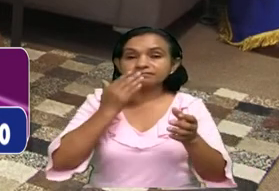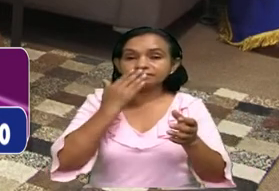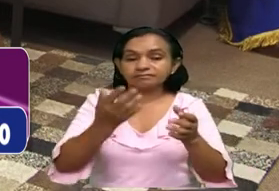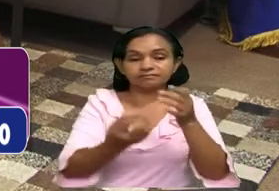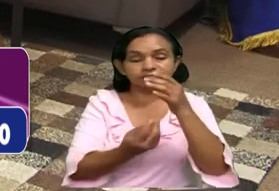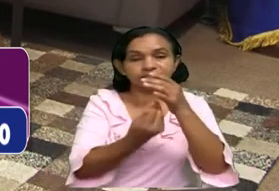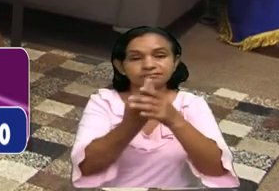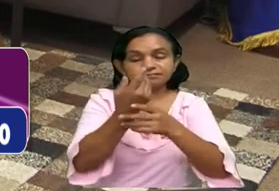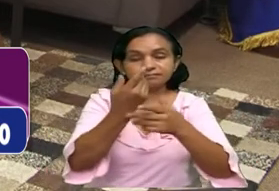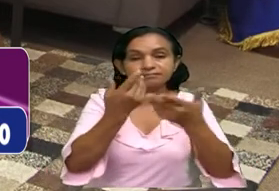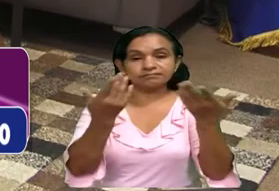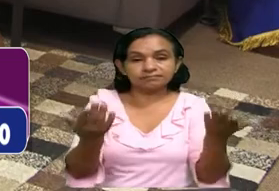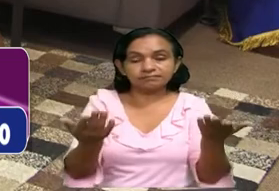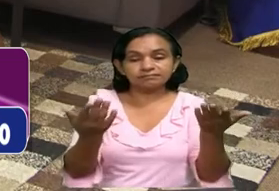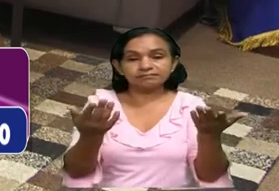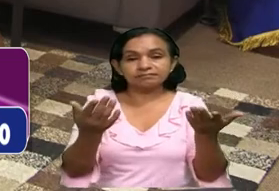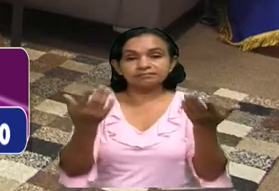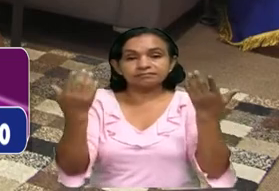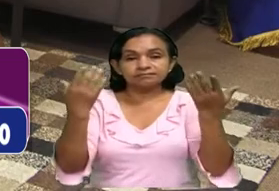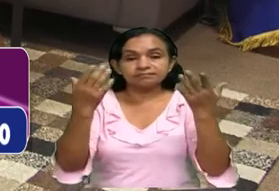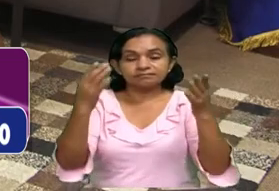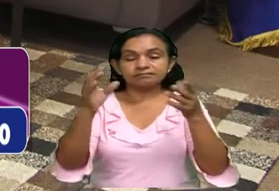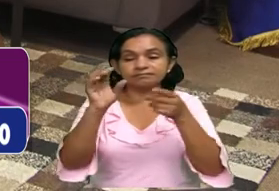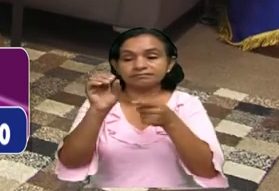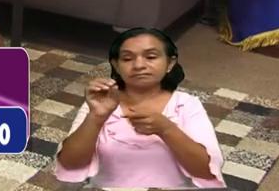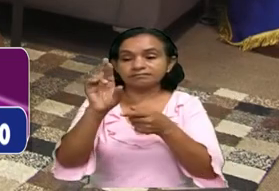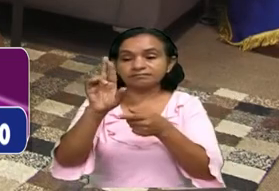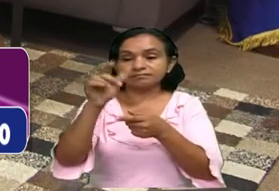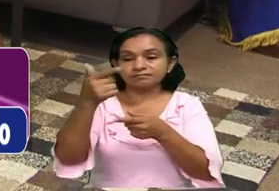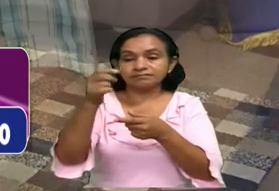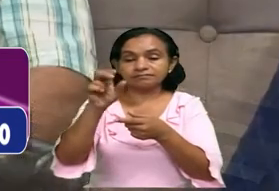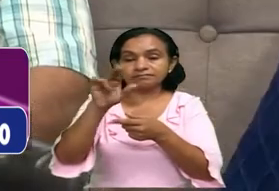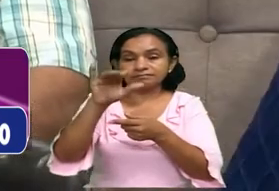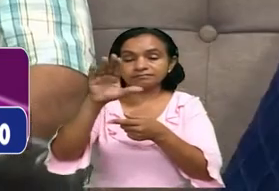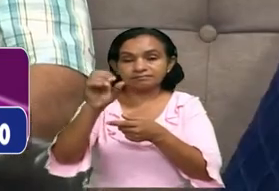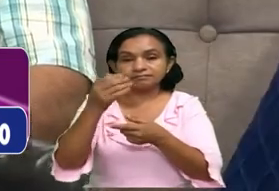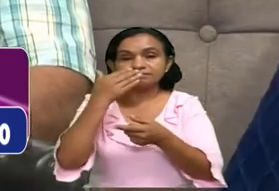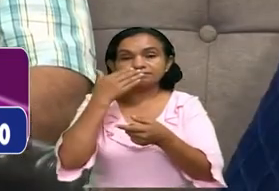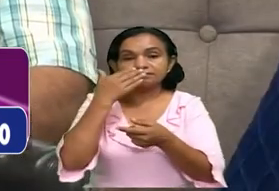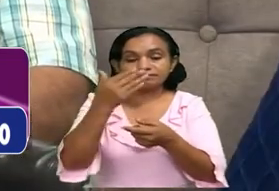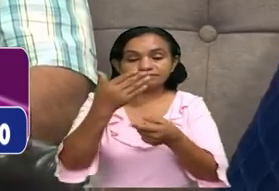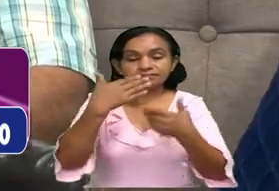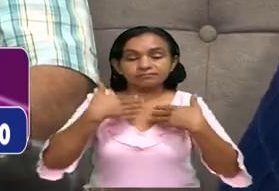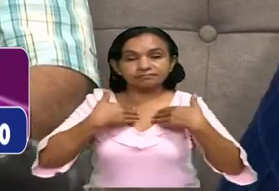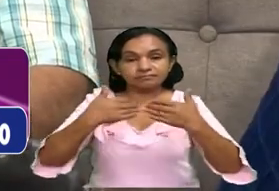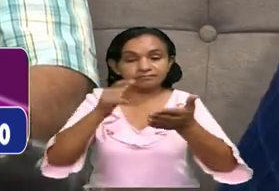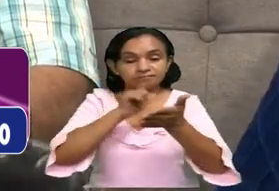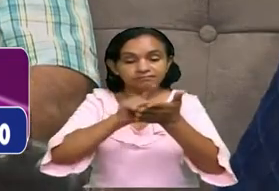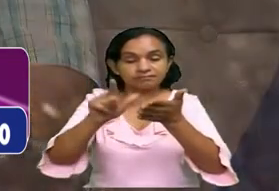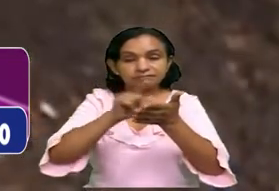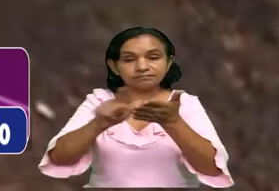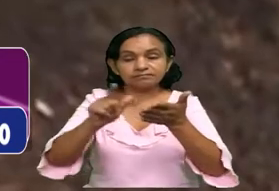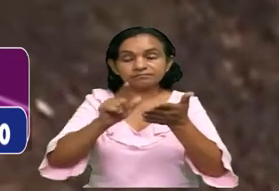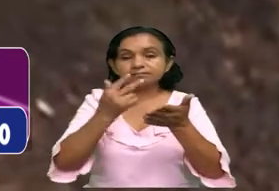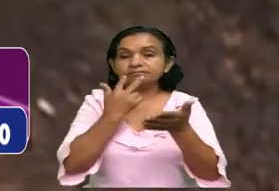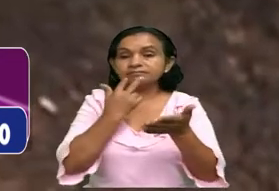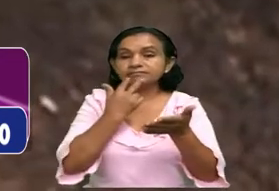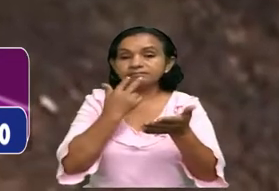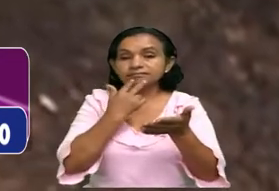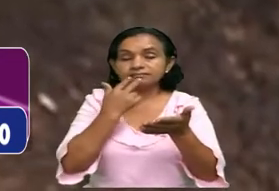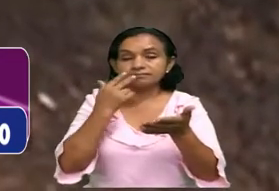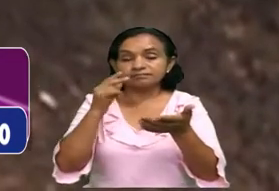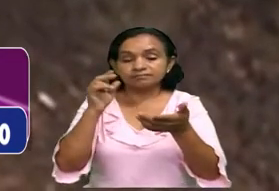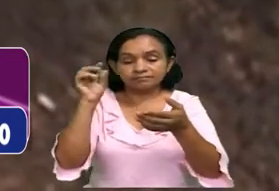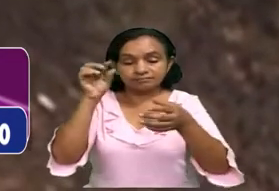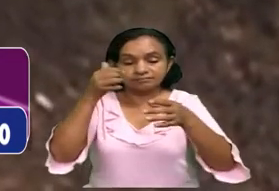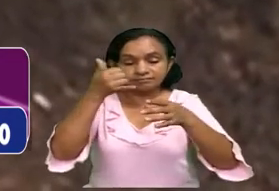ser prácticamente productos orgánicos, productos inocuos, productos sin mayor intervención de hormonas y